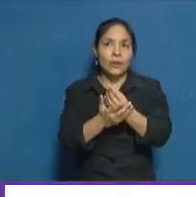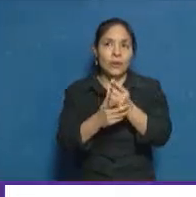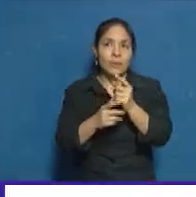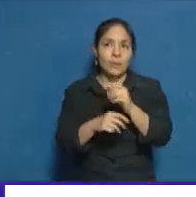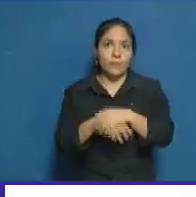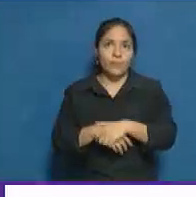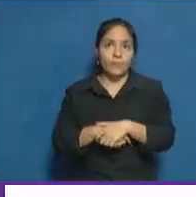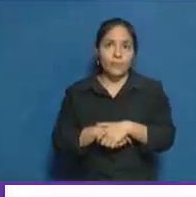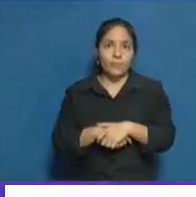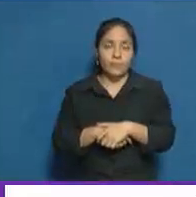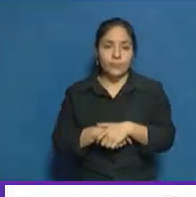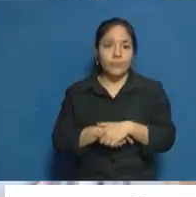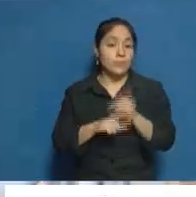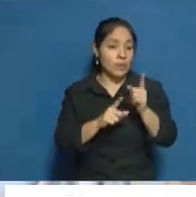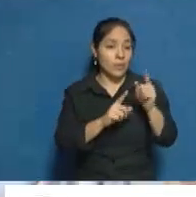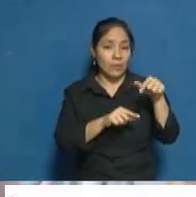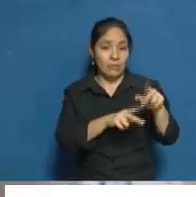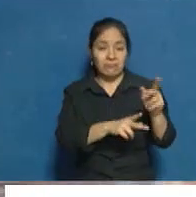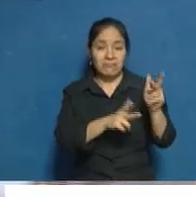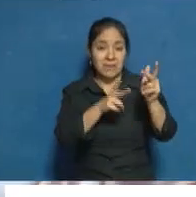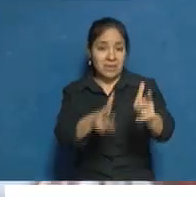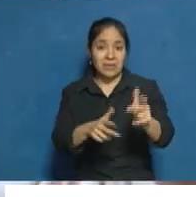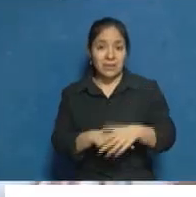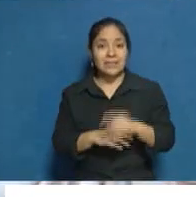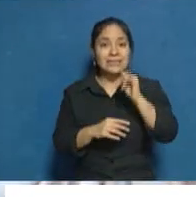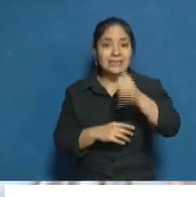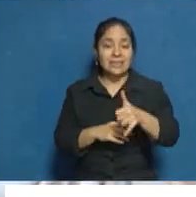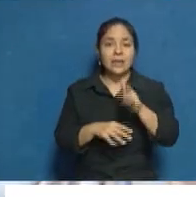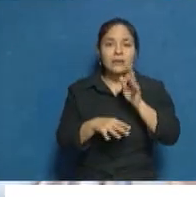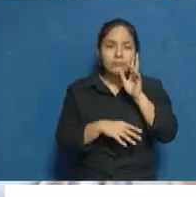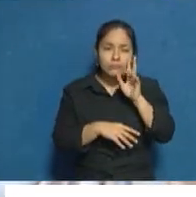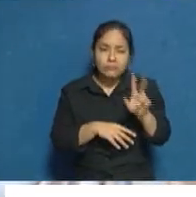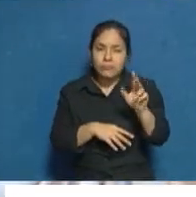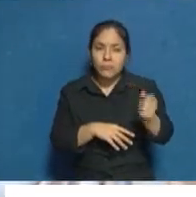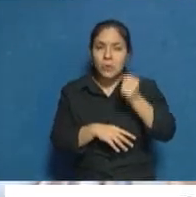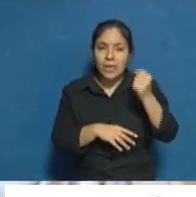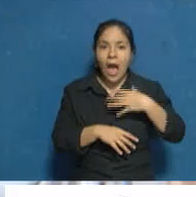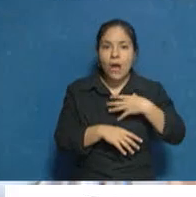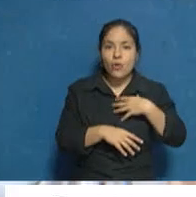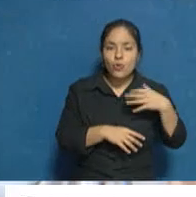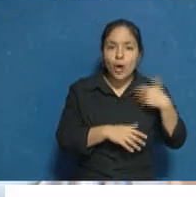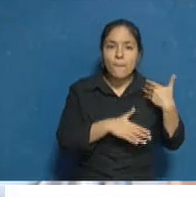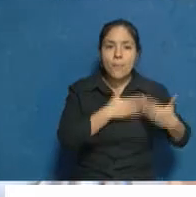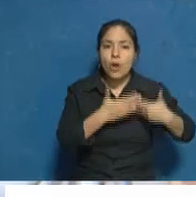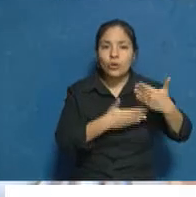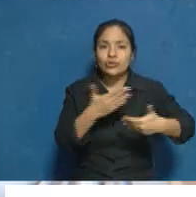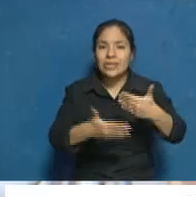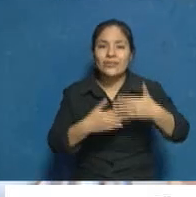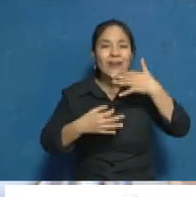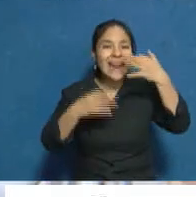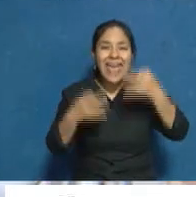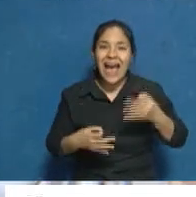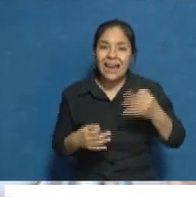hacer esto como vos decías, y sí tomar en cuenta el proceso que el alumno va llevando, su trayectoria real,